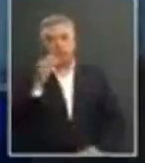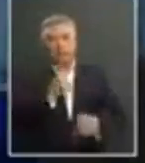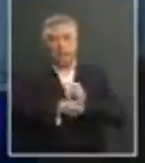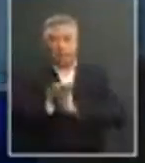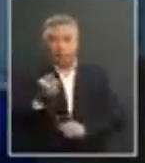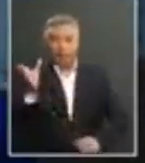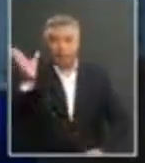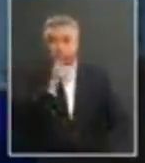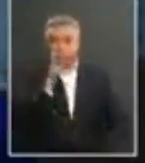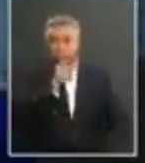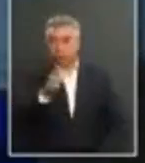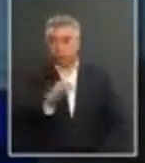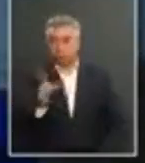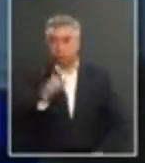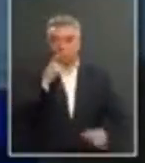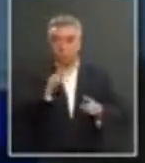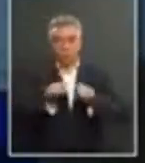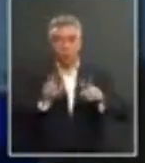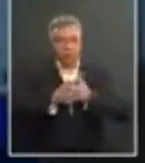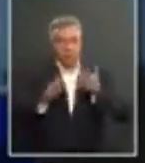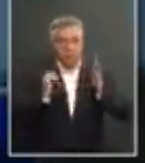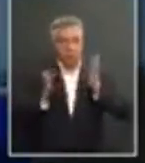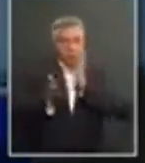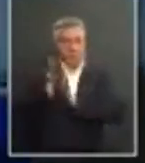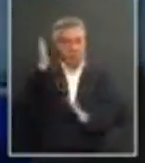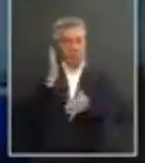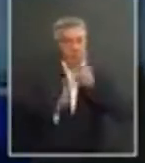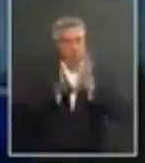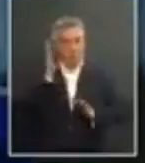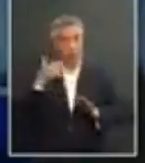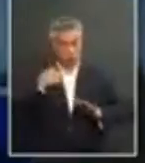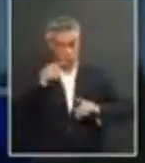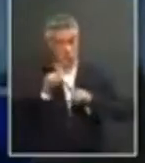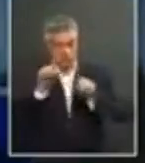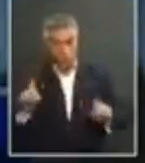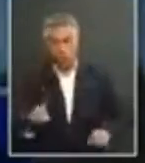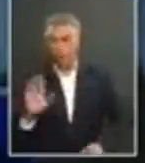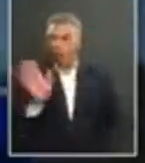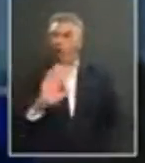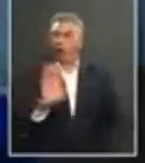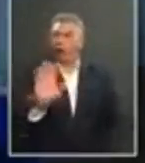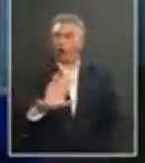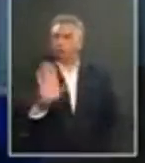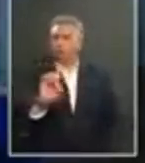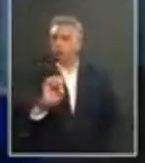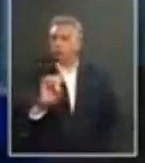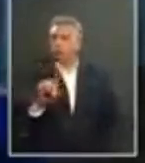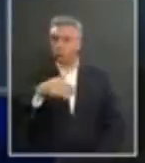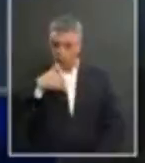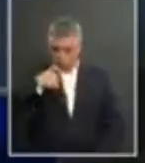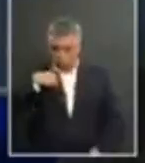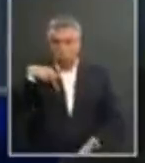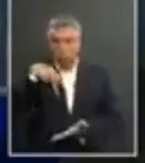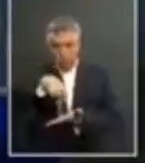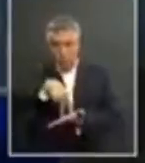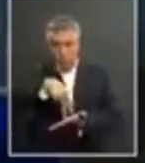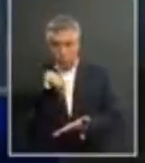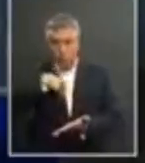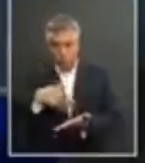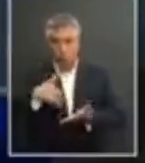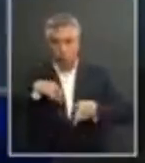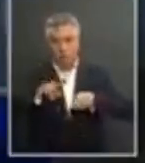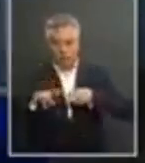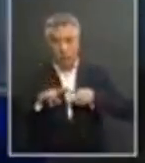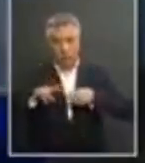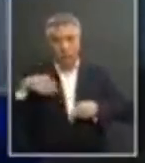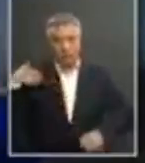fueron ministros, pero por favor, o se hizo todo mal. No, así parece, mire, a veces. Yo aquí, por eso le pregunto. Yo aquí me paro con toda mi humanidad, con lo que hemos hecho,